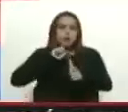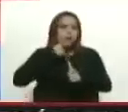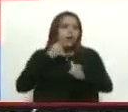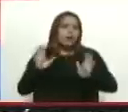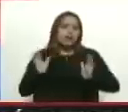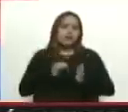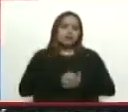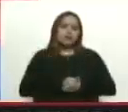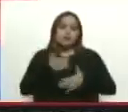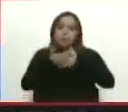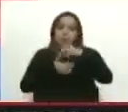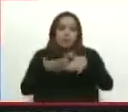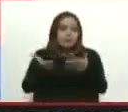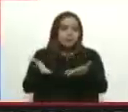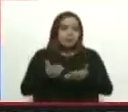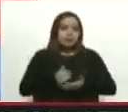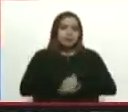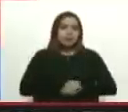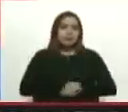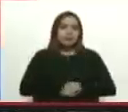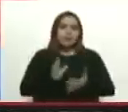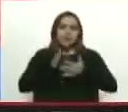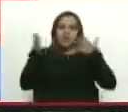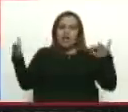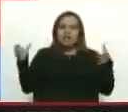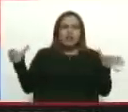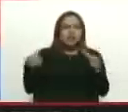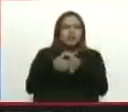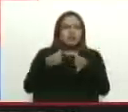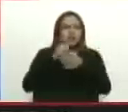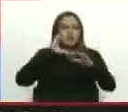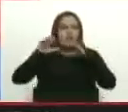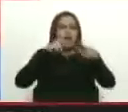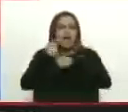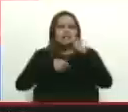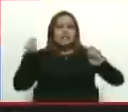Ucrania, donde los grandes medios hacen una campaña y la realidad es otra.